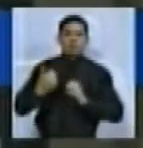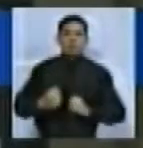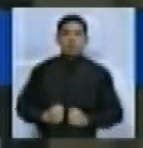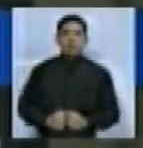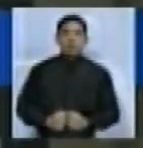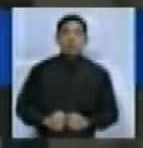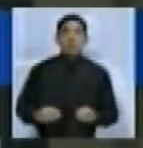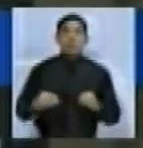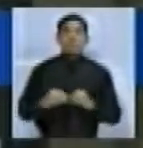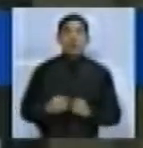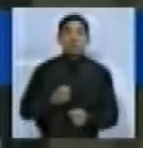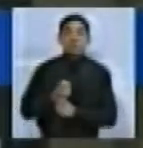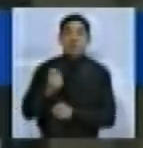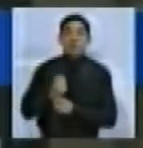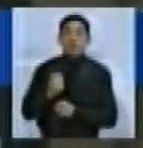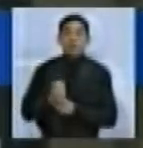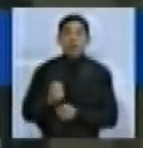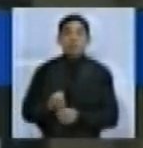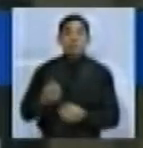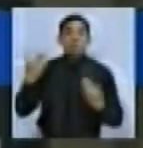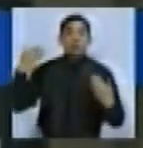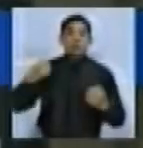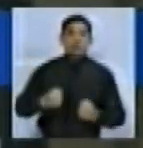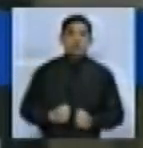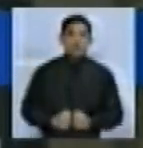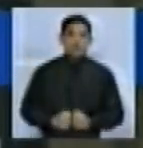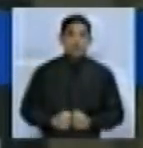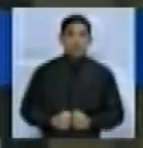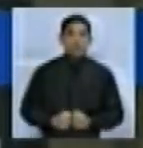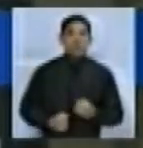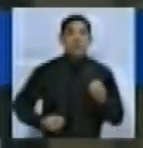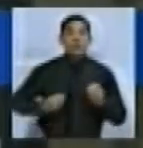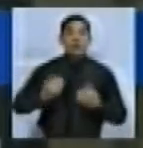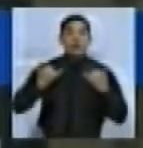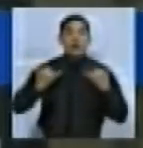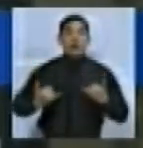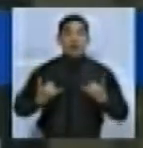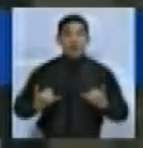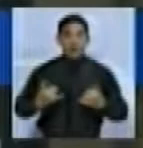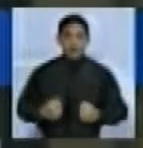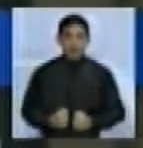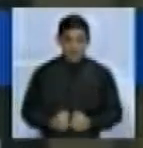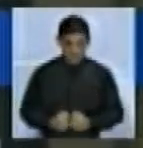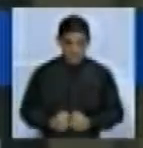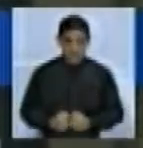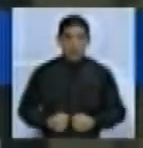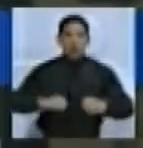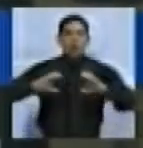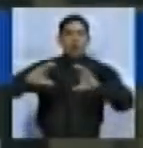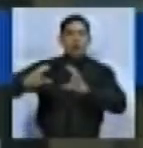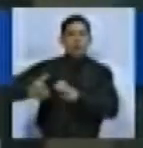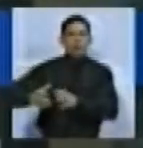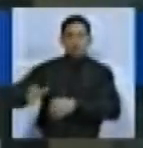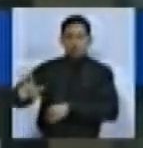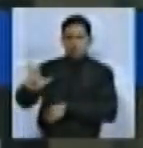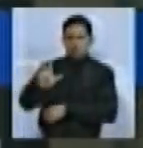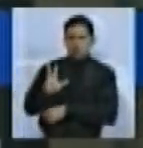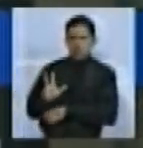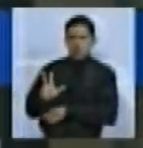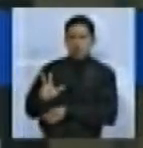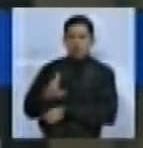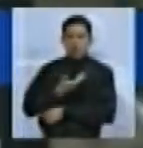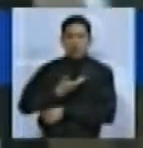y de la persecución política. Y estando ahora en una comisión como la que